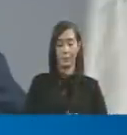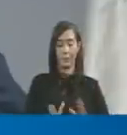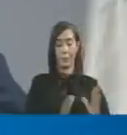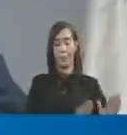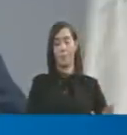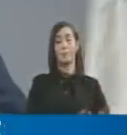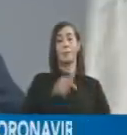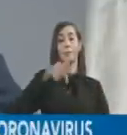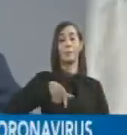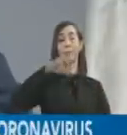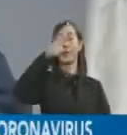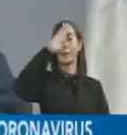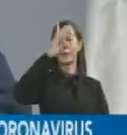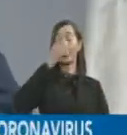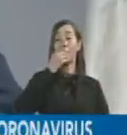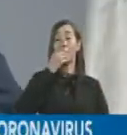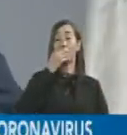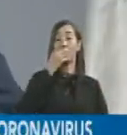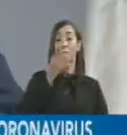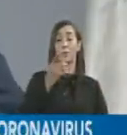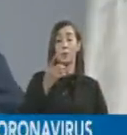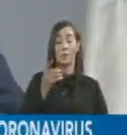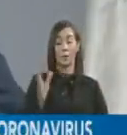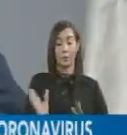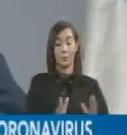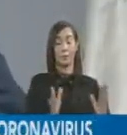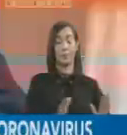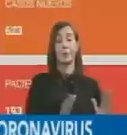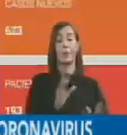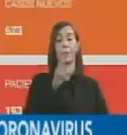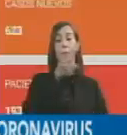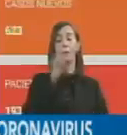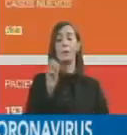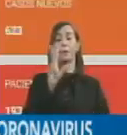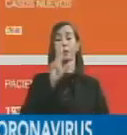República Dominicana se han procesado